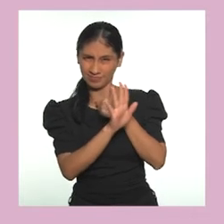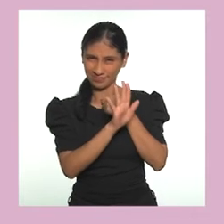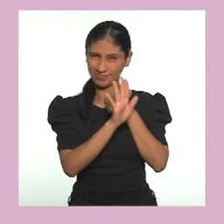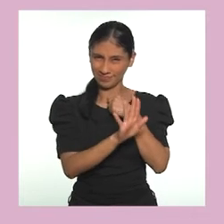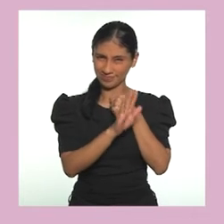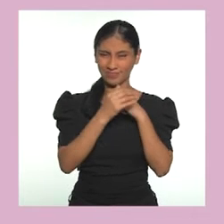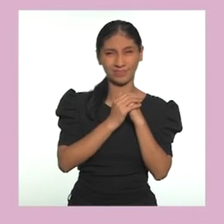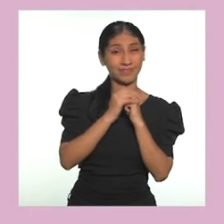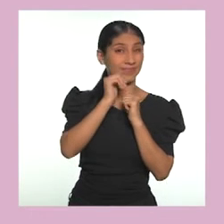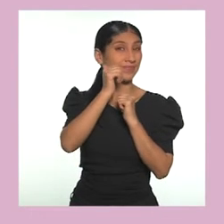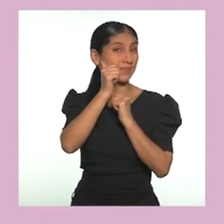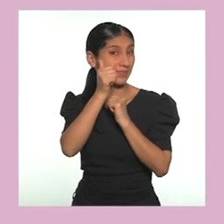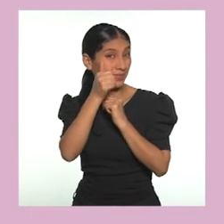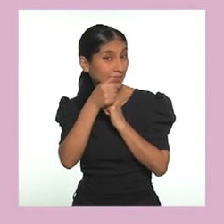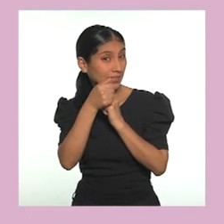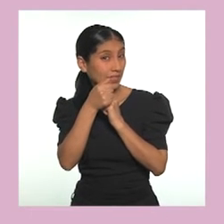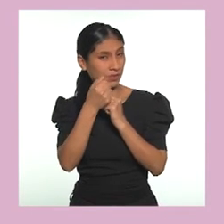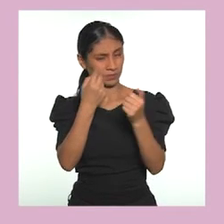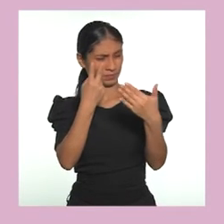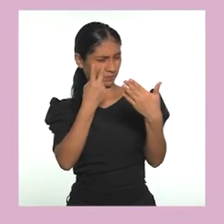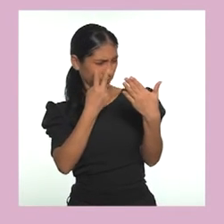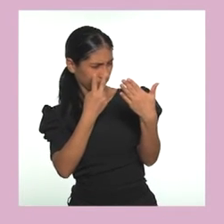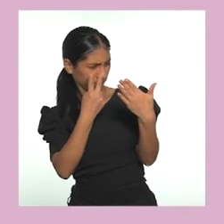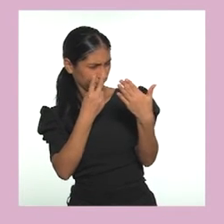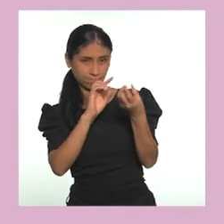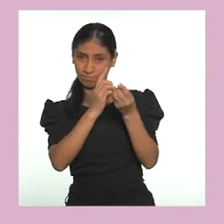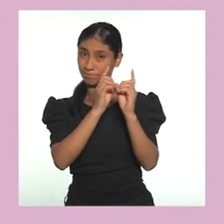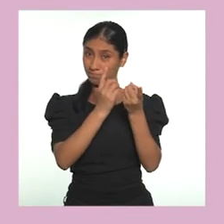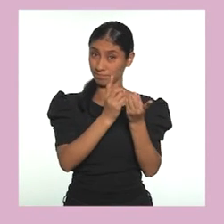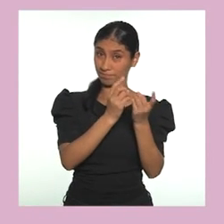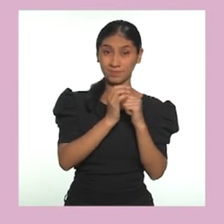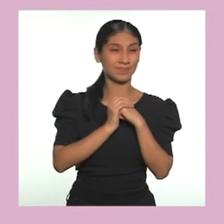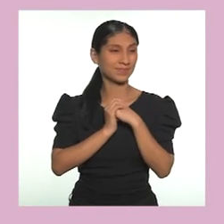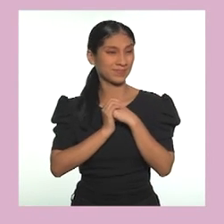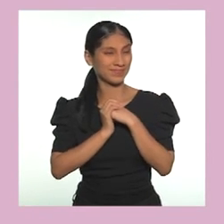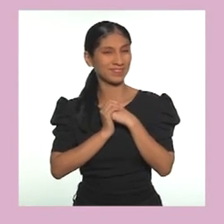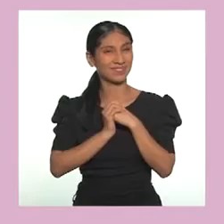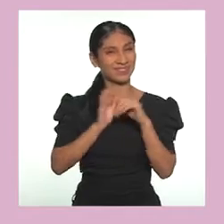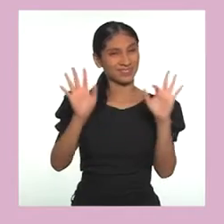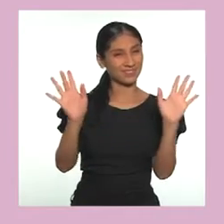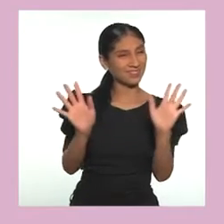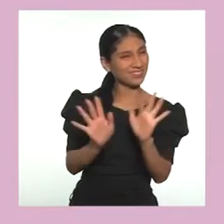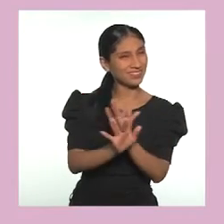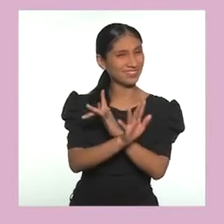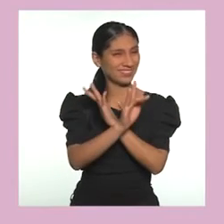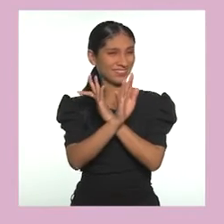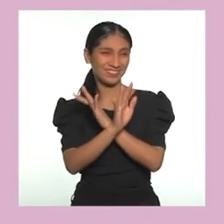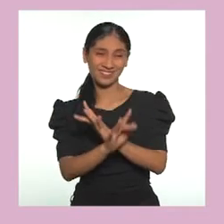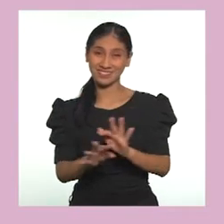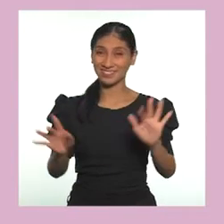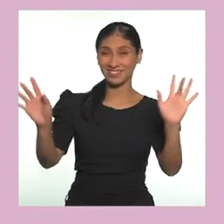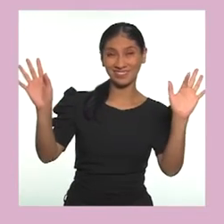Vamos a dejarlas aquí y mañana observaremos cómo han cambiado.